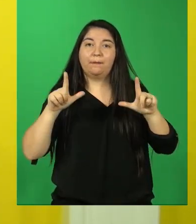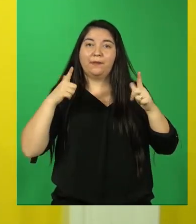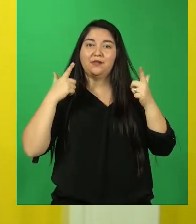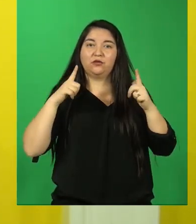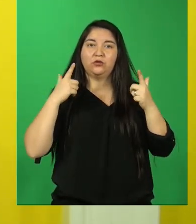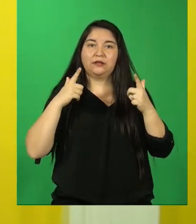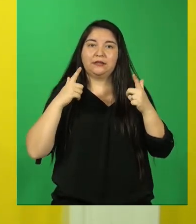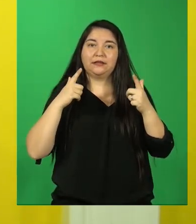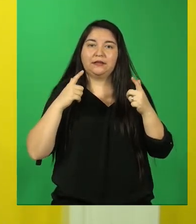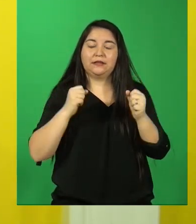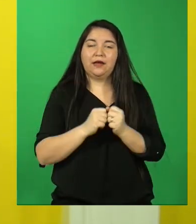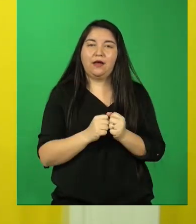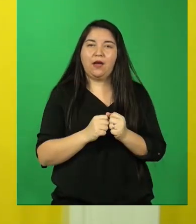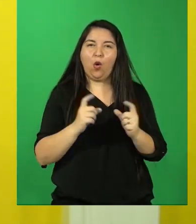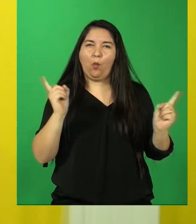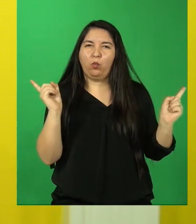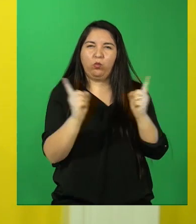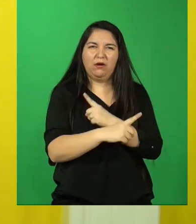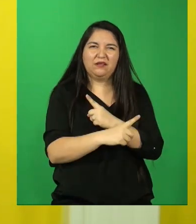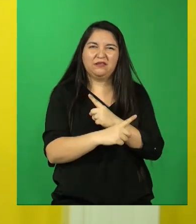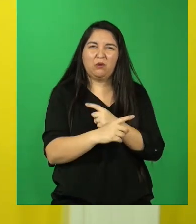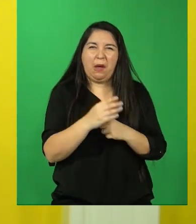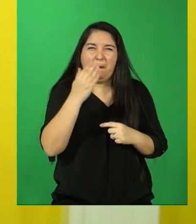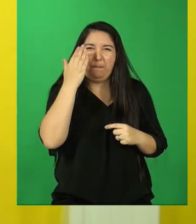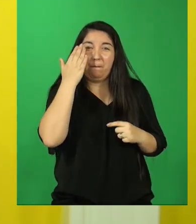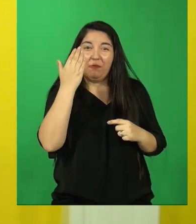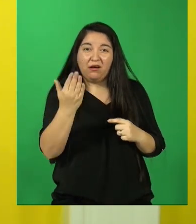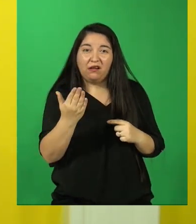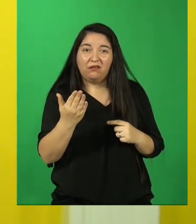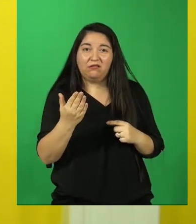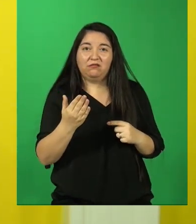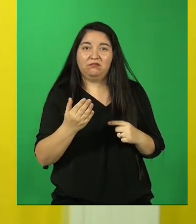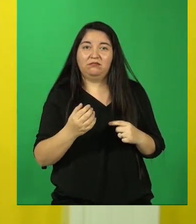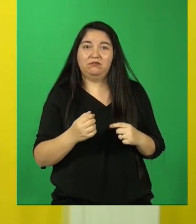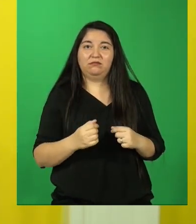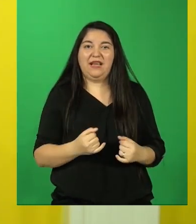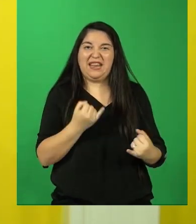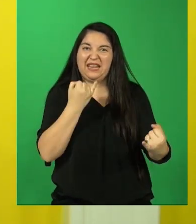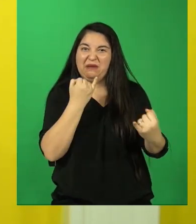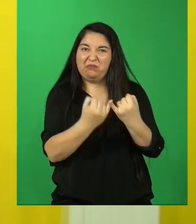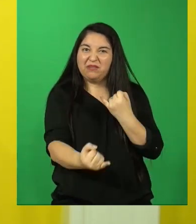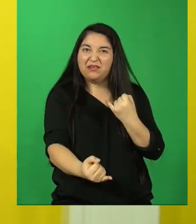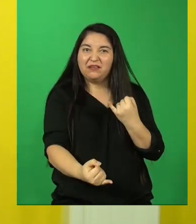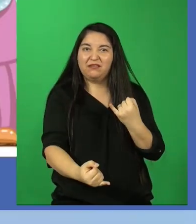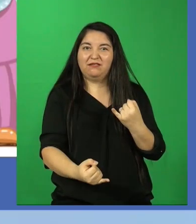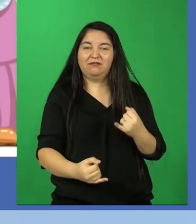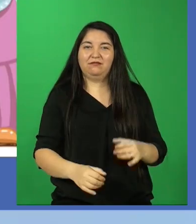personaje, el antagonista, aquel que hace, ¿cierto?, las cosas